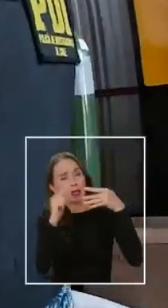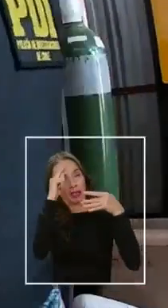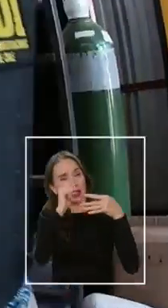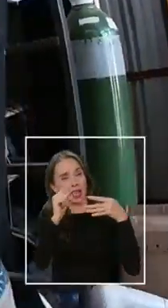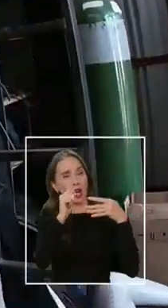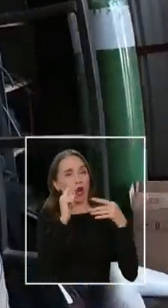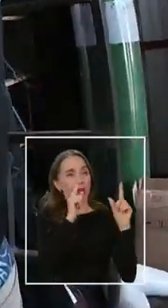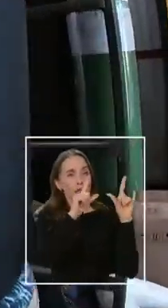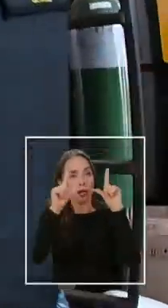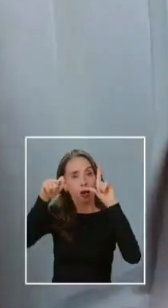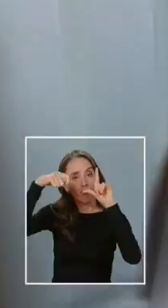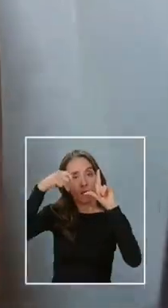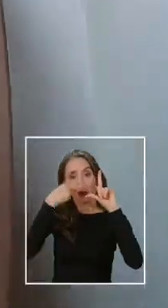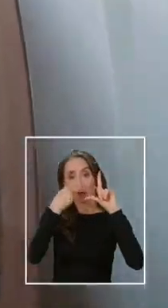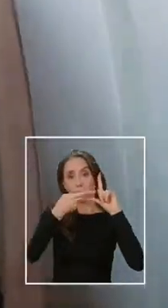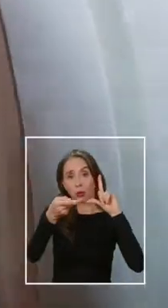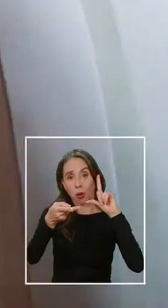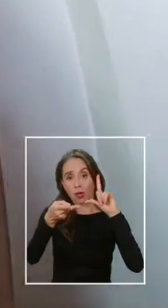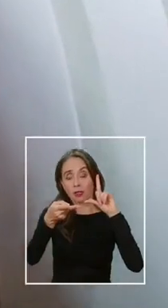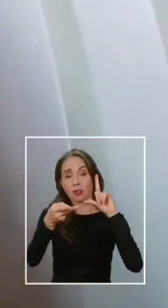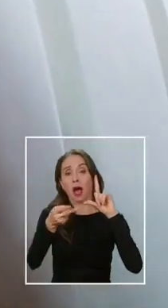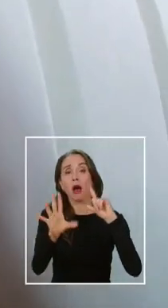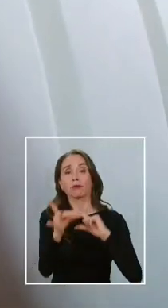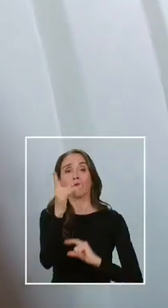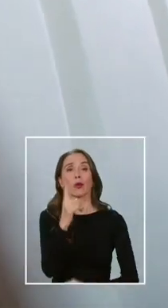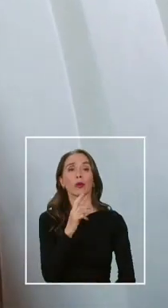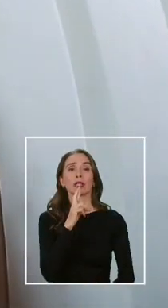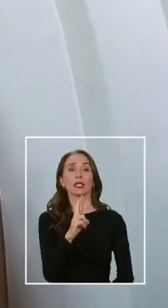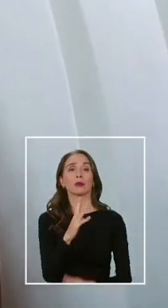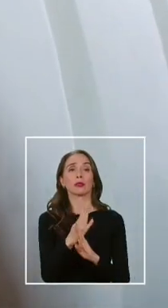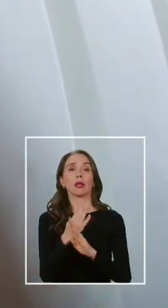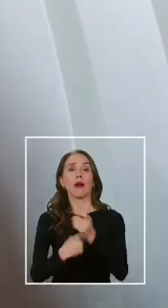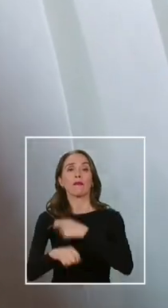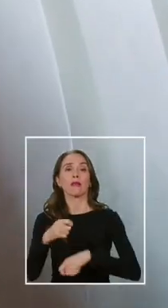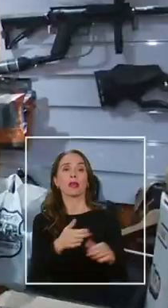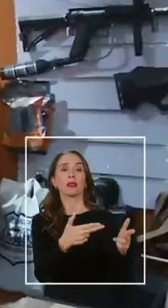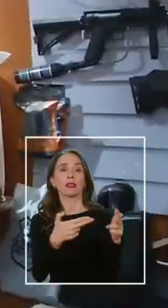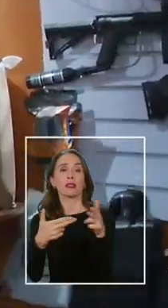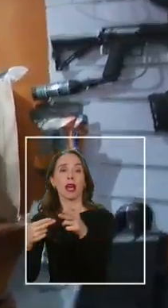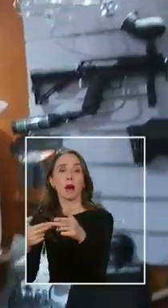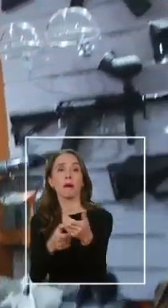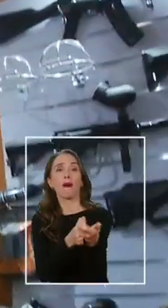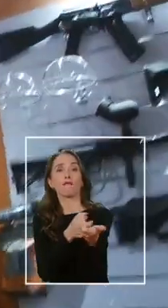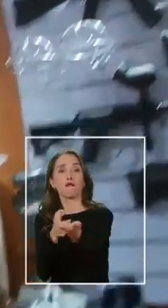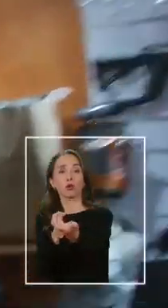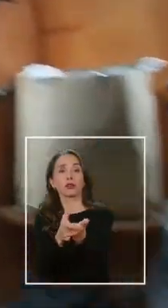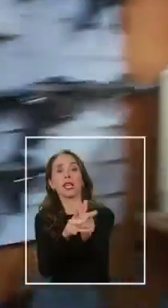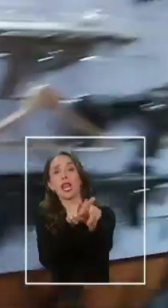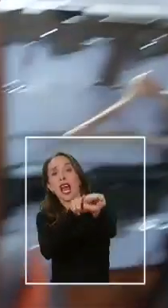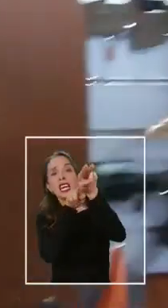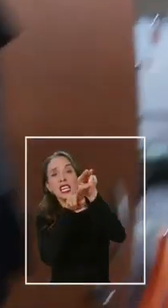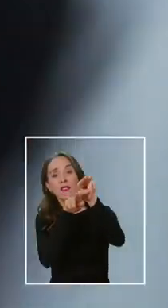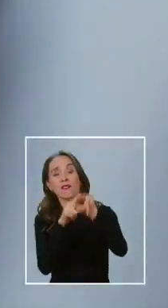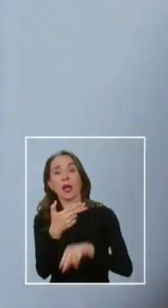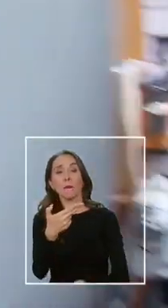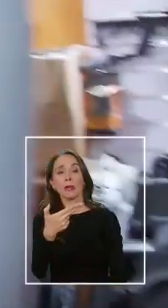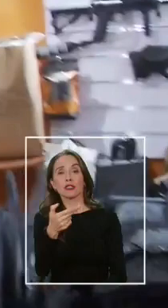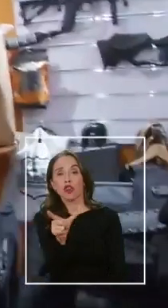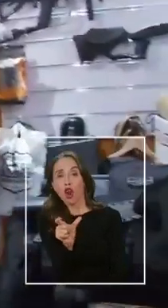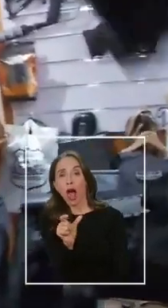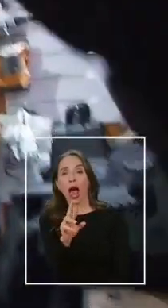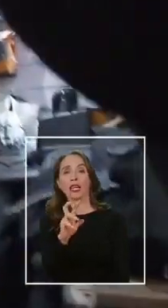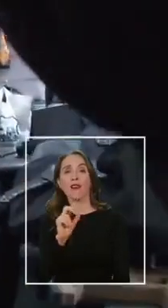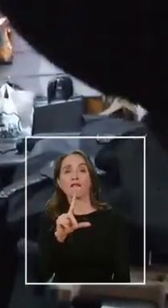estas imágenes dan cuenta de al menos una respuesta: el tráfico de armas. Fusiles, rifles, pistolas y